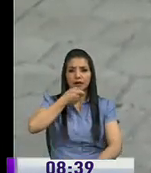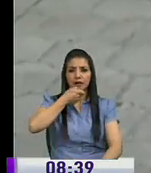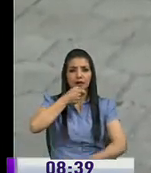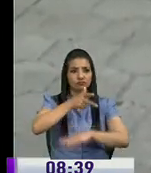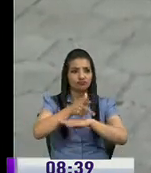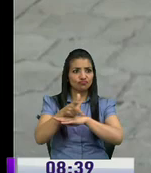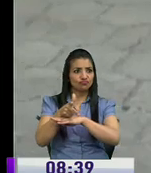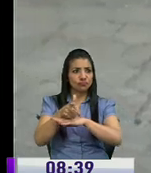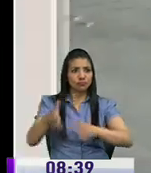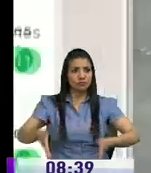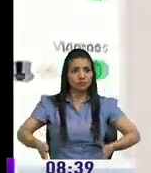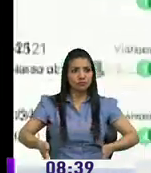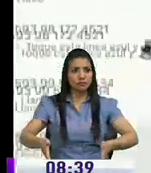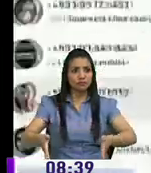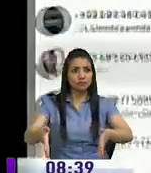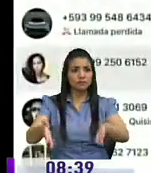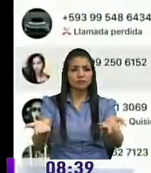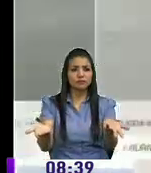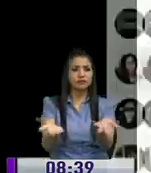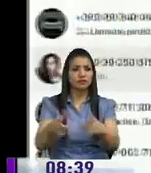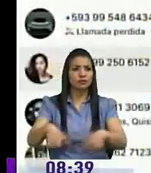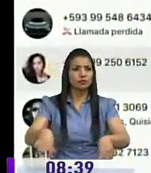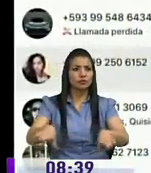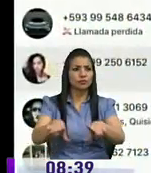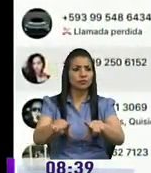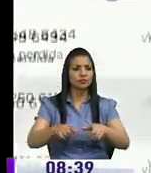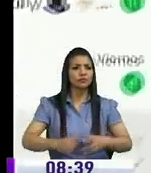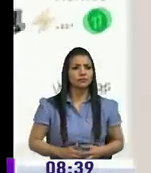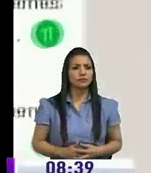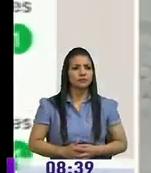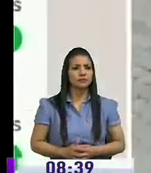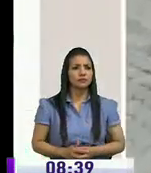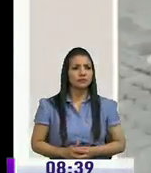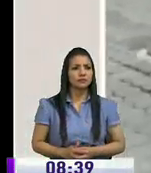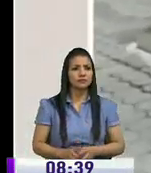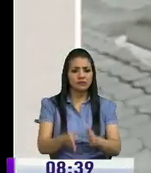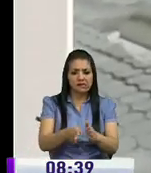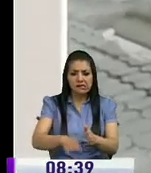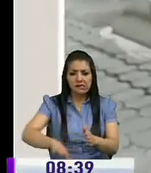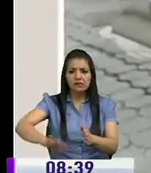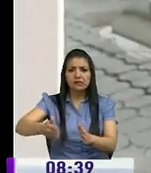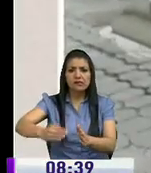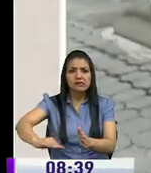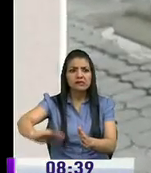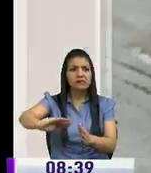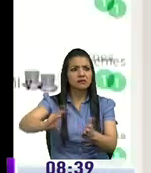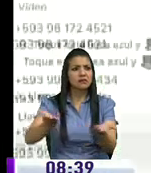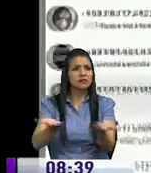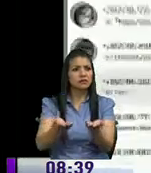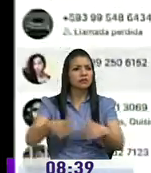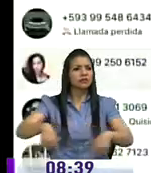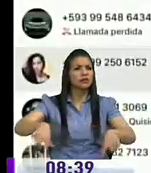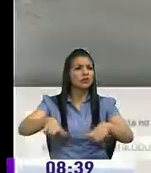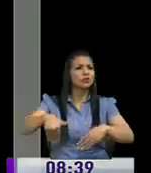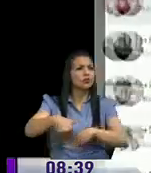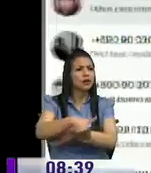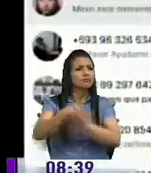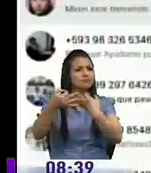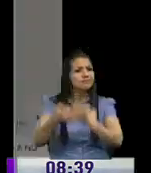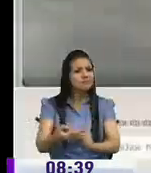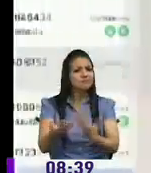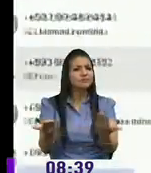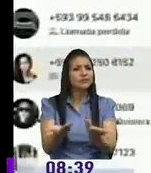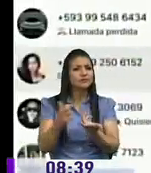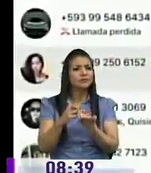calle, ¿dónde es esto? Vean cómo se está hundiendo, vean cómo se está hundiendo. Pero no nos dice dónde, ese es el